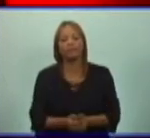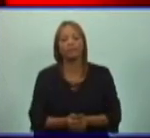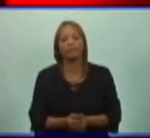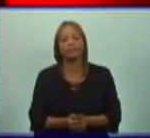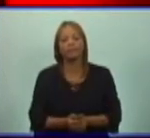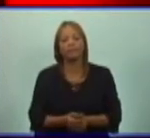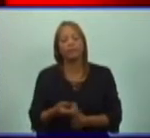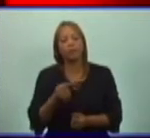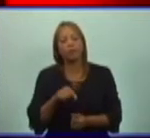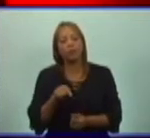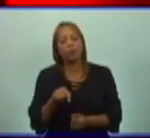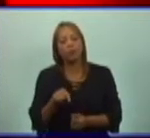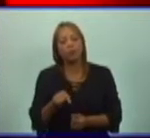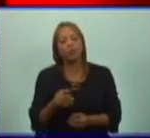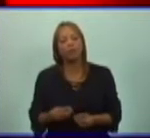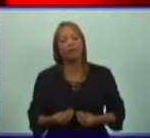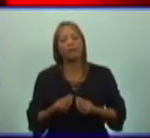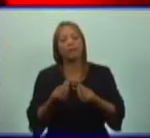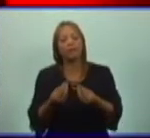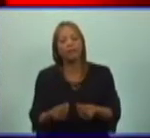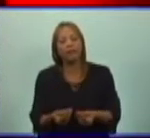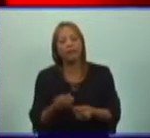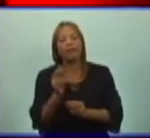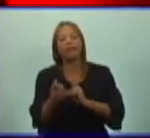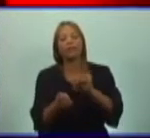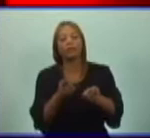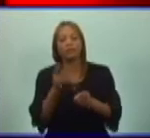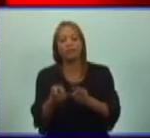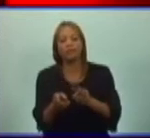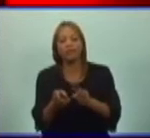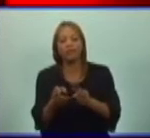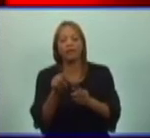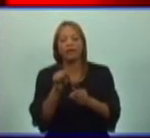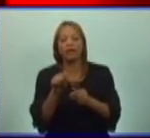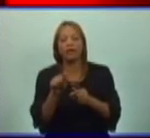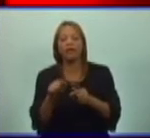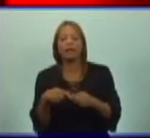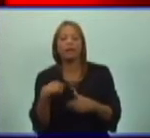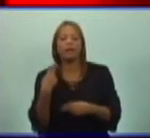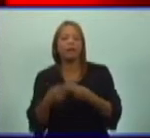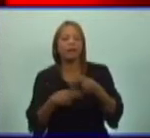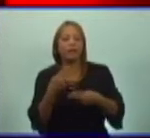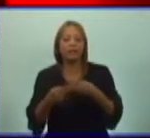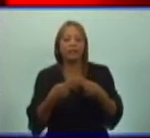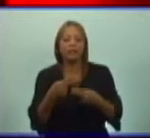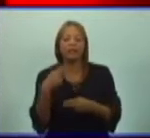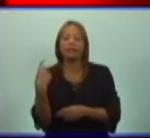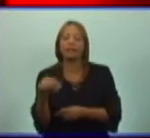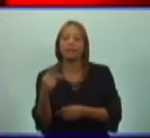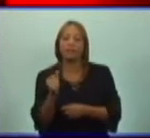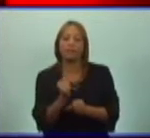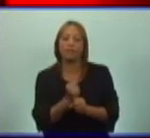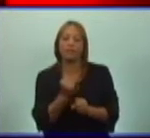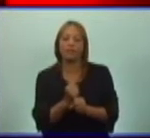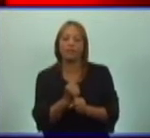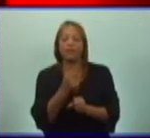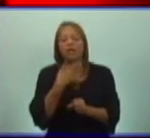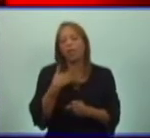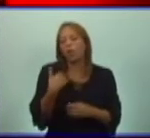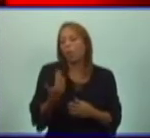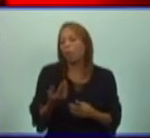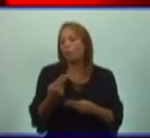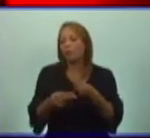vamos a ofrecer las orientaciones y le diremos qué van a hacer en el trabajo práctico, pero a la vez cómo lo van a